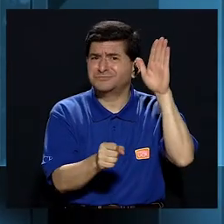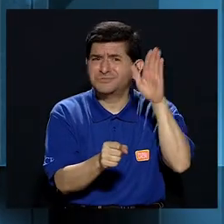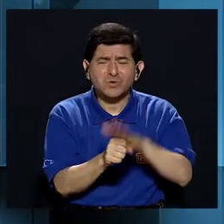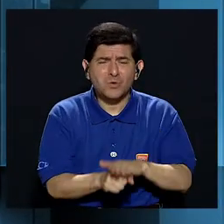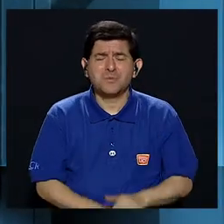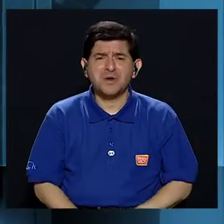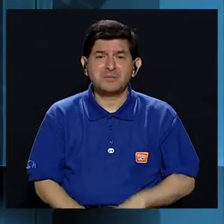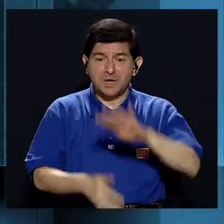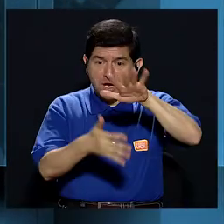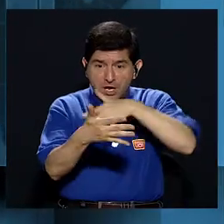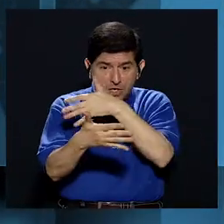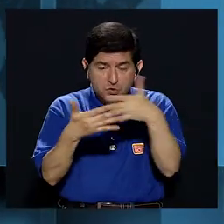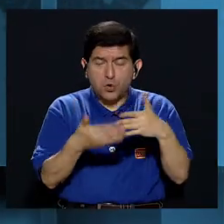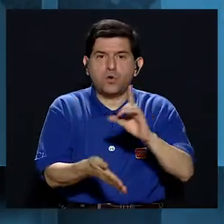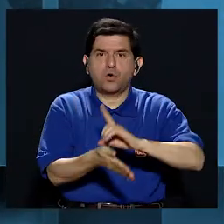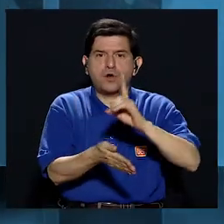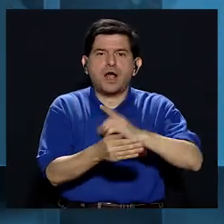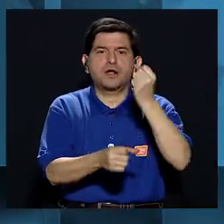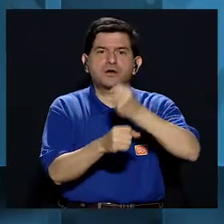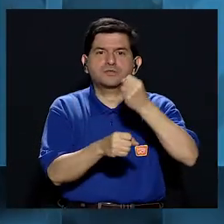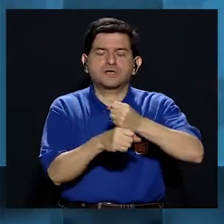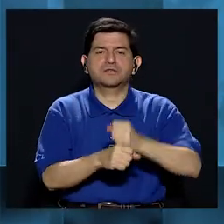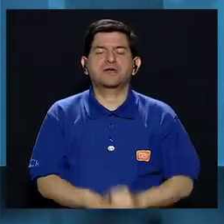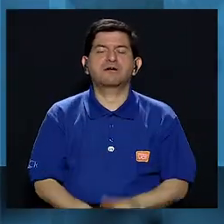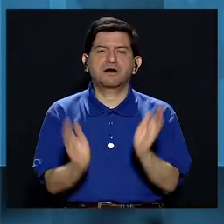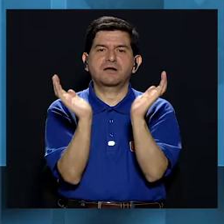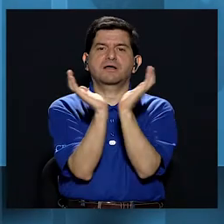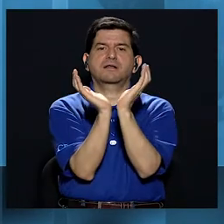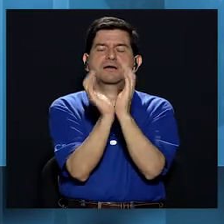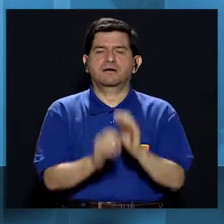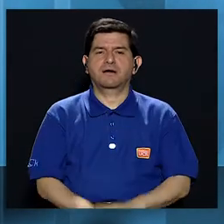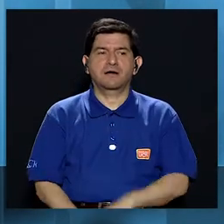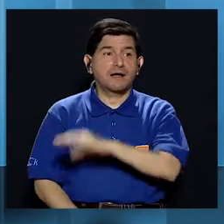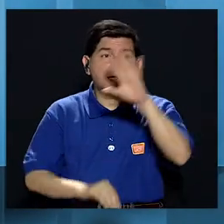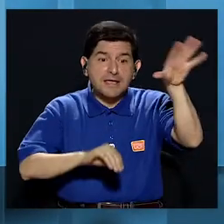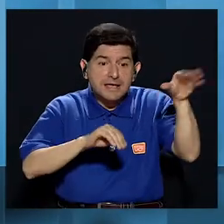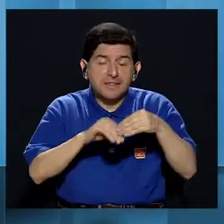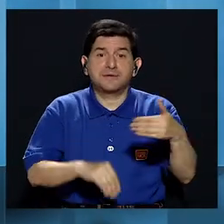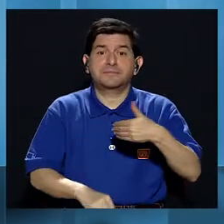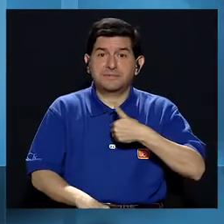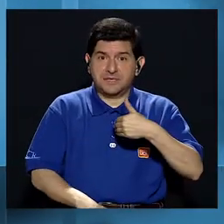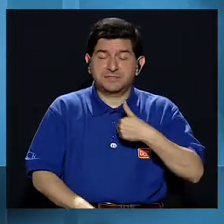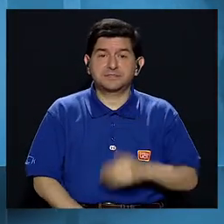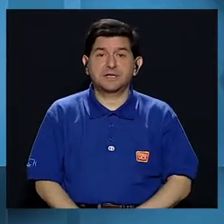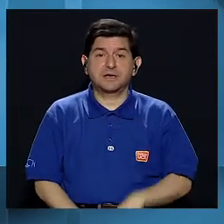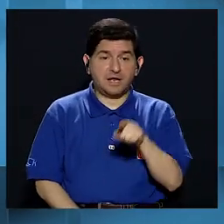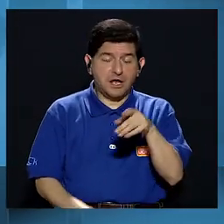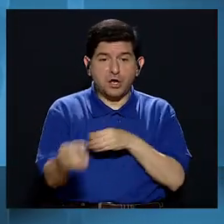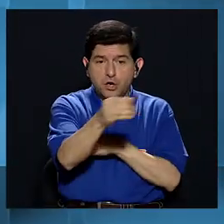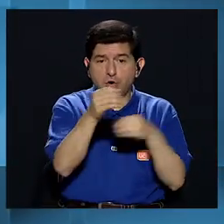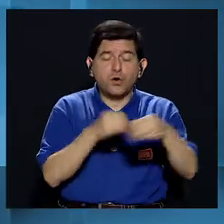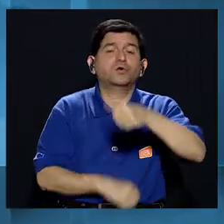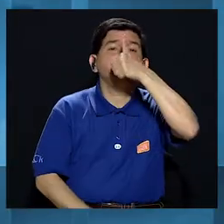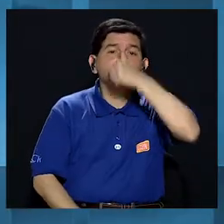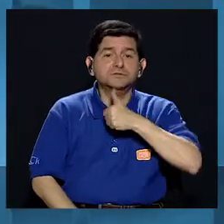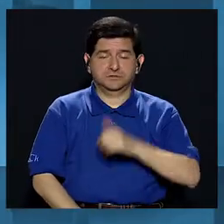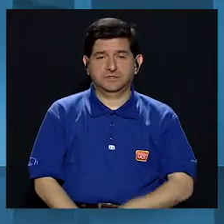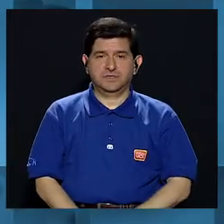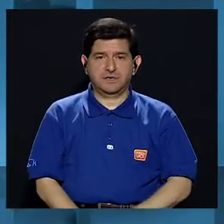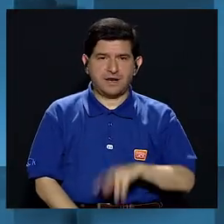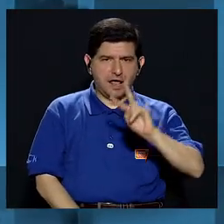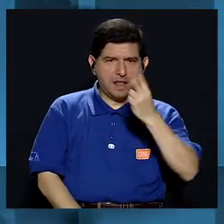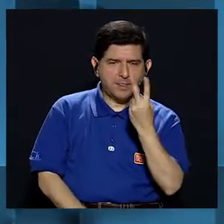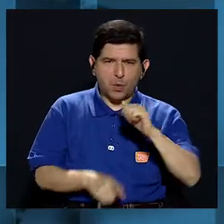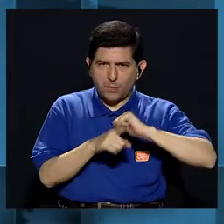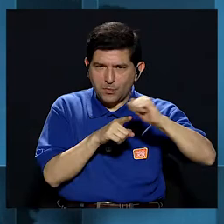incumplimiento de los horarios de los médicos que laboran para el Seguro Social y que además poseen un consultorio privado. Esta